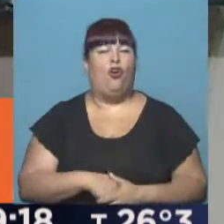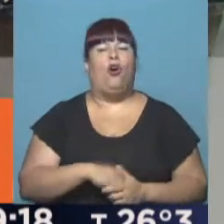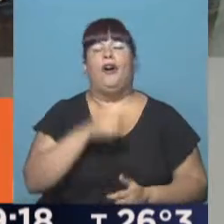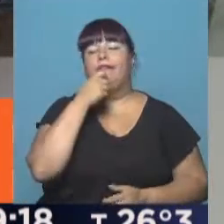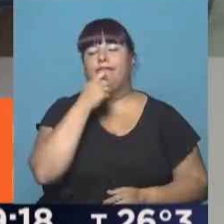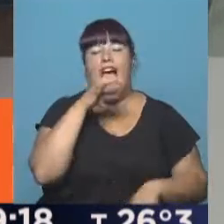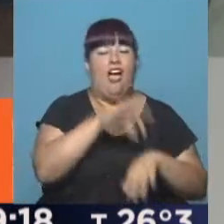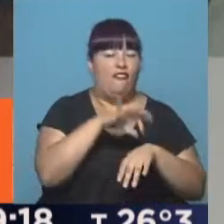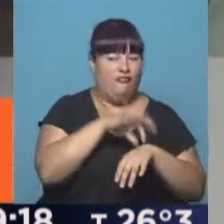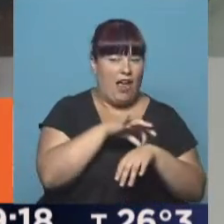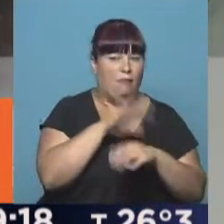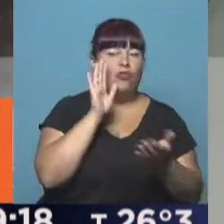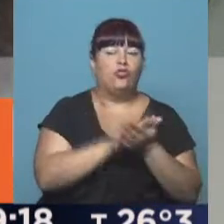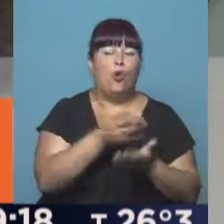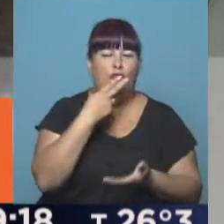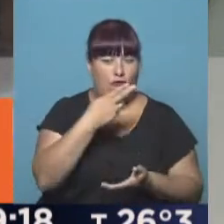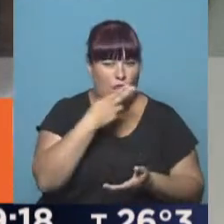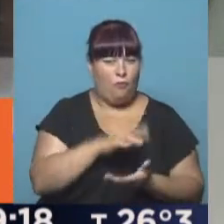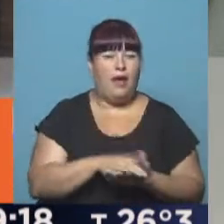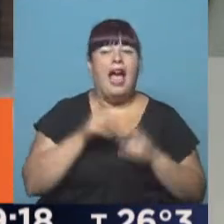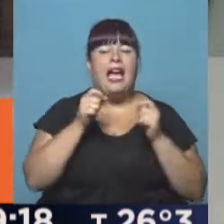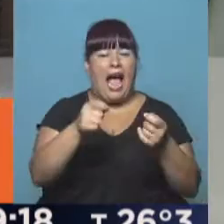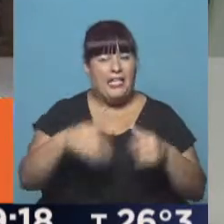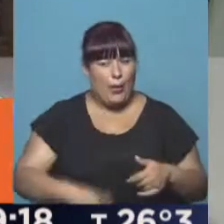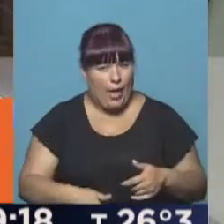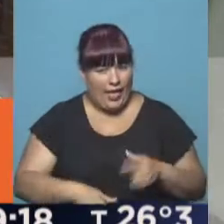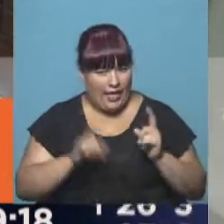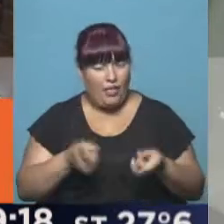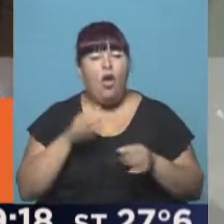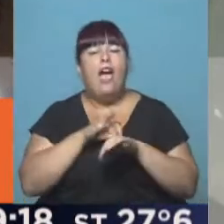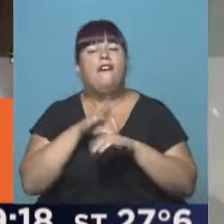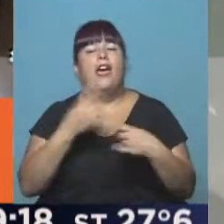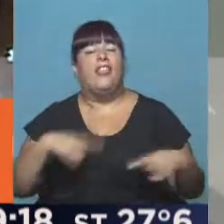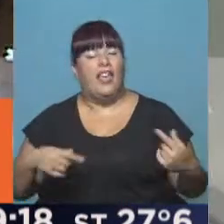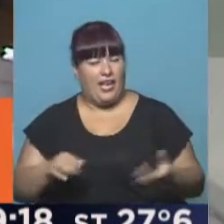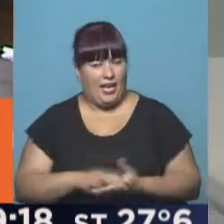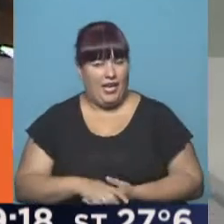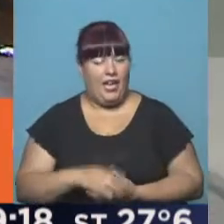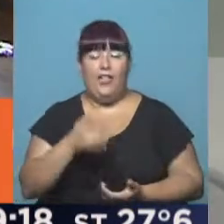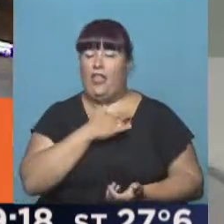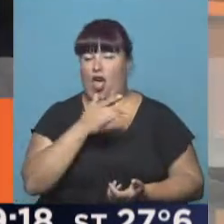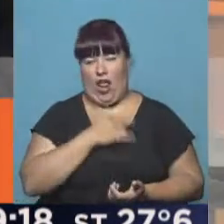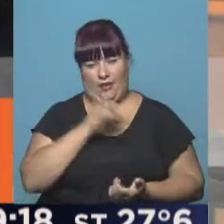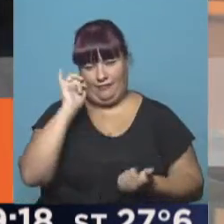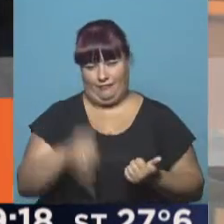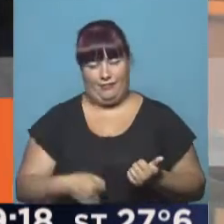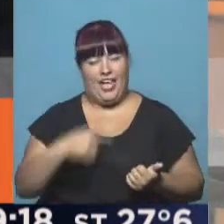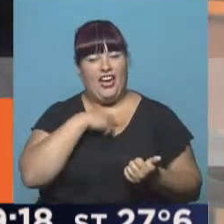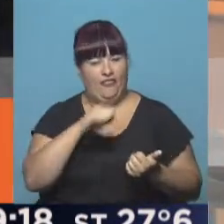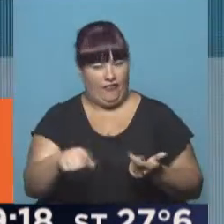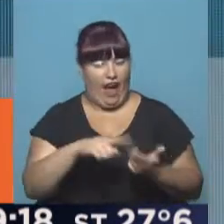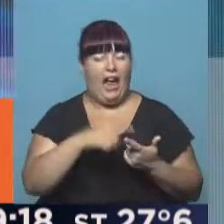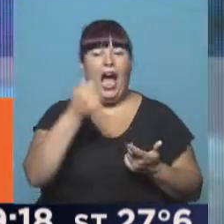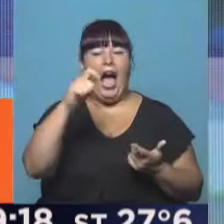Tenemos enfermos relacionados con el tabaquismo, ¿con qué Cáncer de enfermedades? vejiga también. ¿Con qué enfermedades, doctora? Claro. Las cardiovasculares, el infarto,